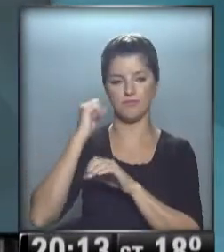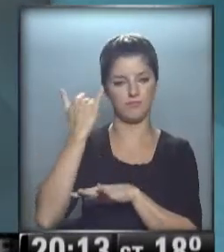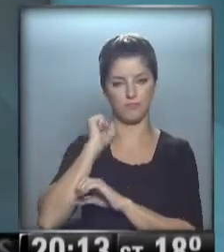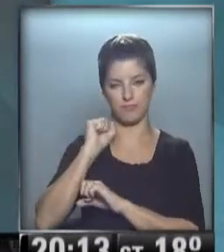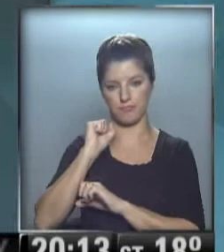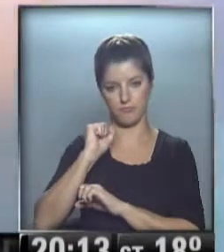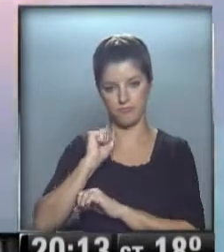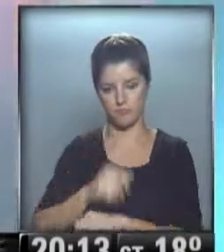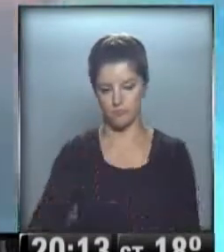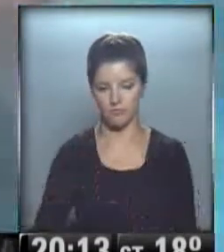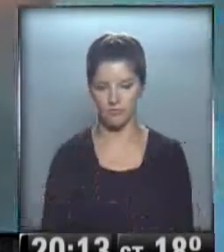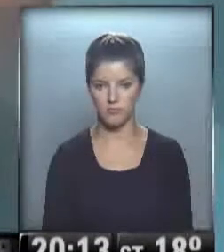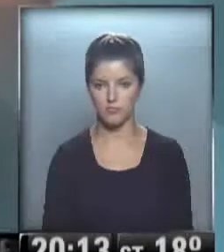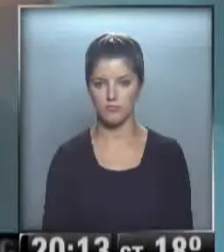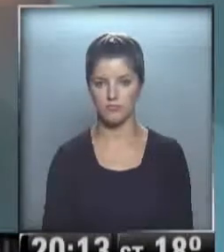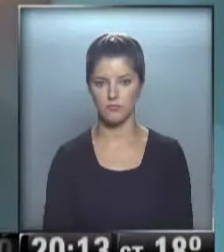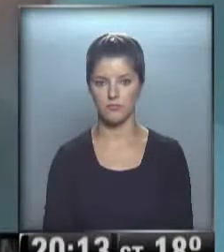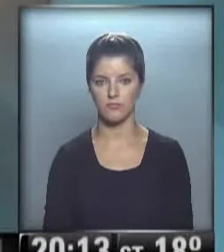resuelto.